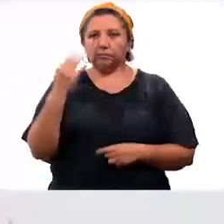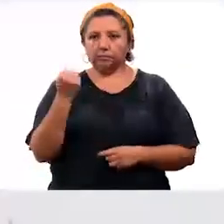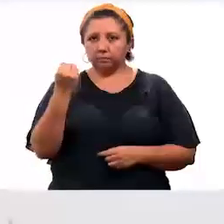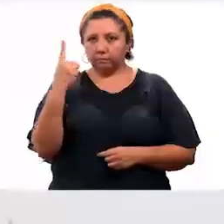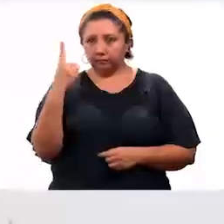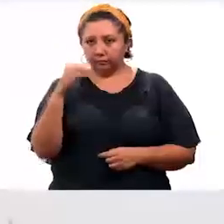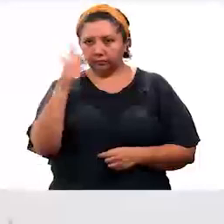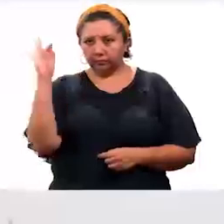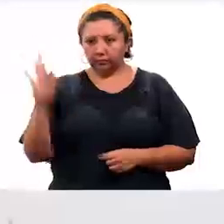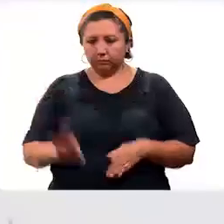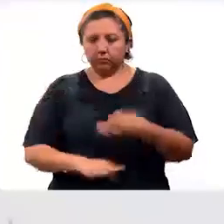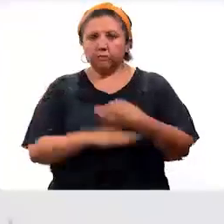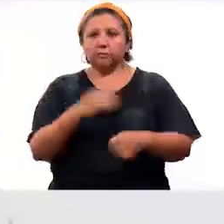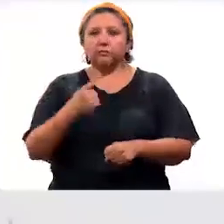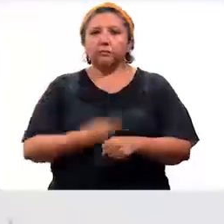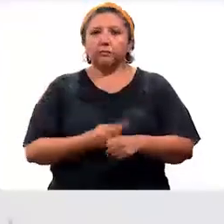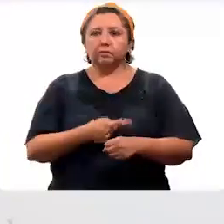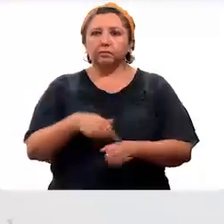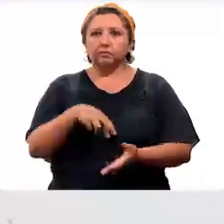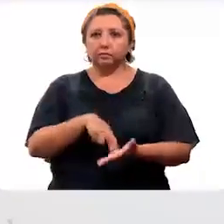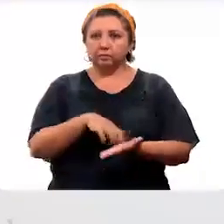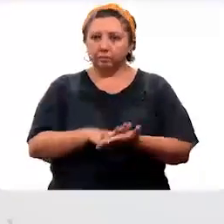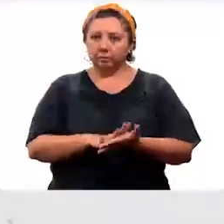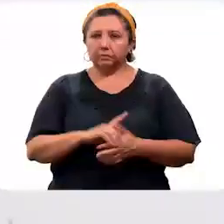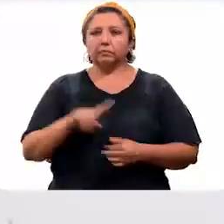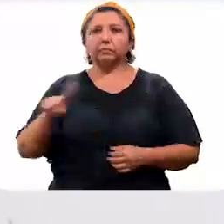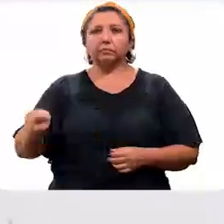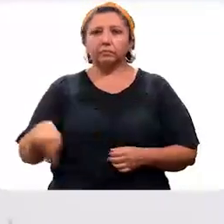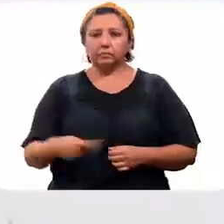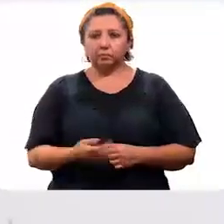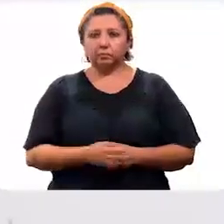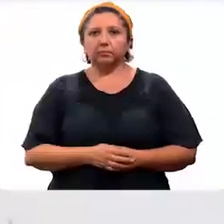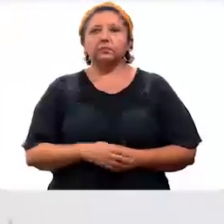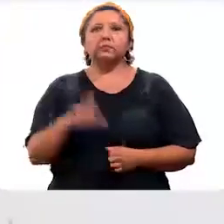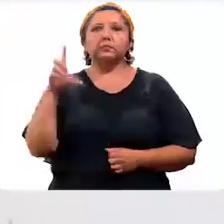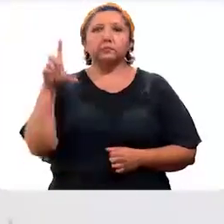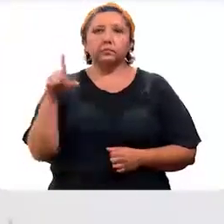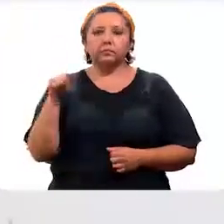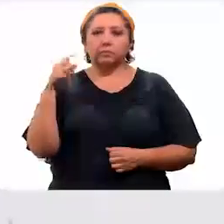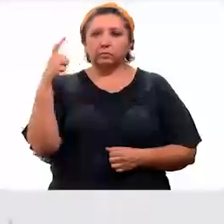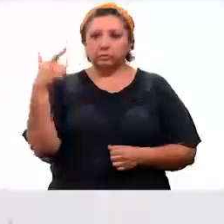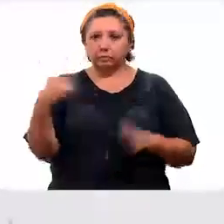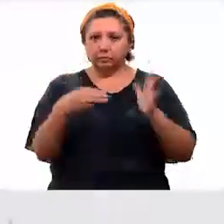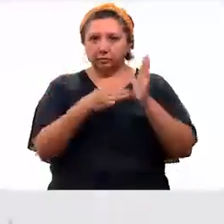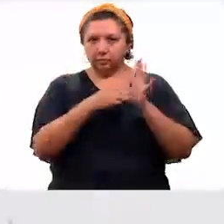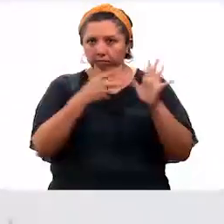el 91% del total de contagios registrados, que es de